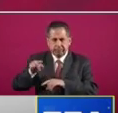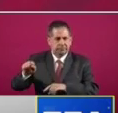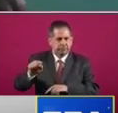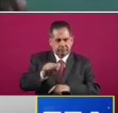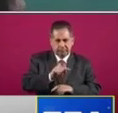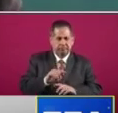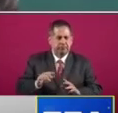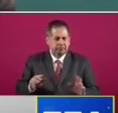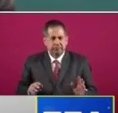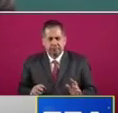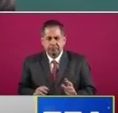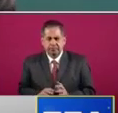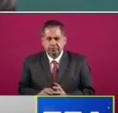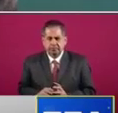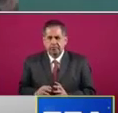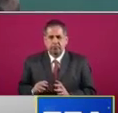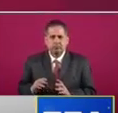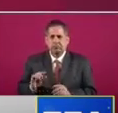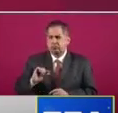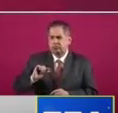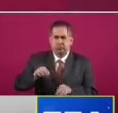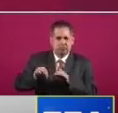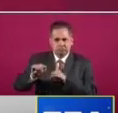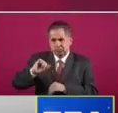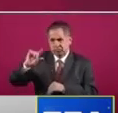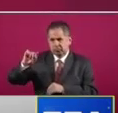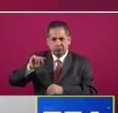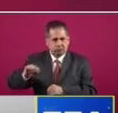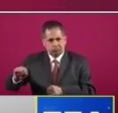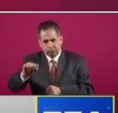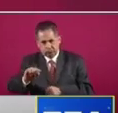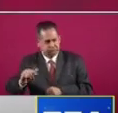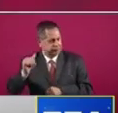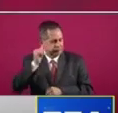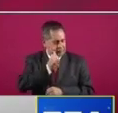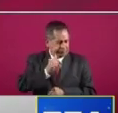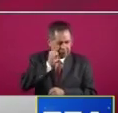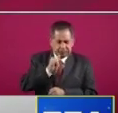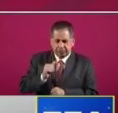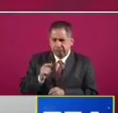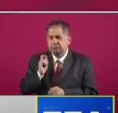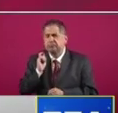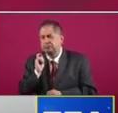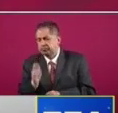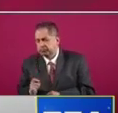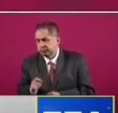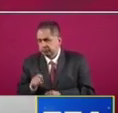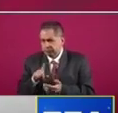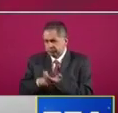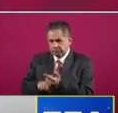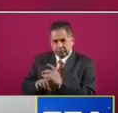en las funciones públicas, siempre vamos a cuidar que